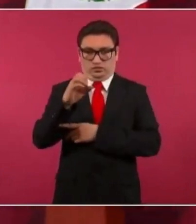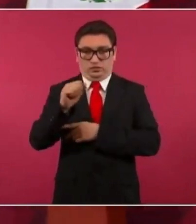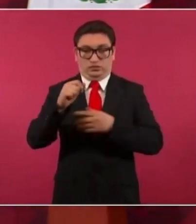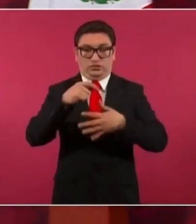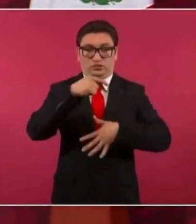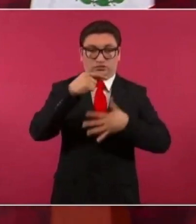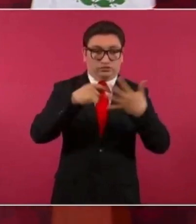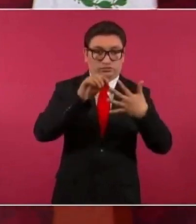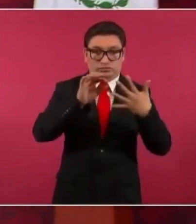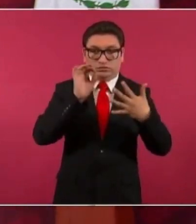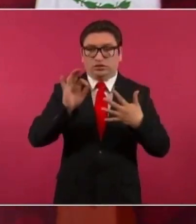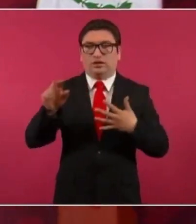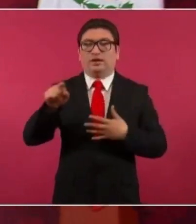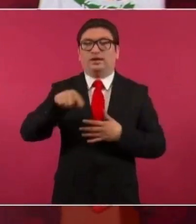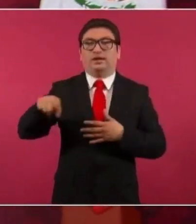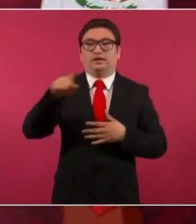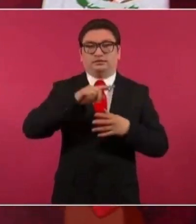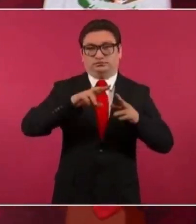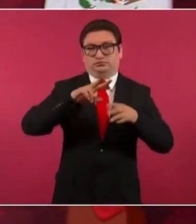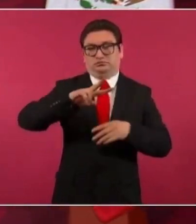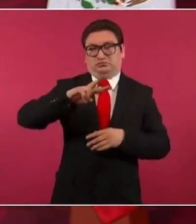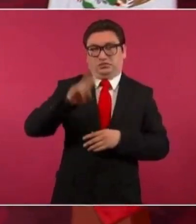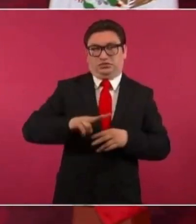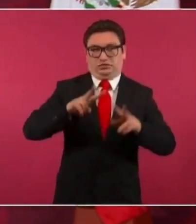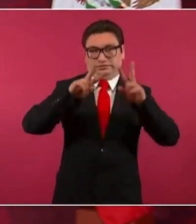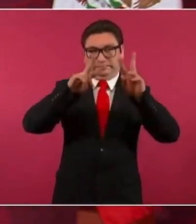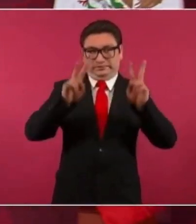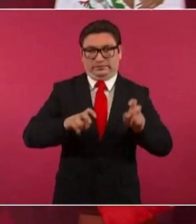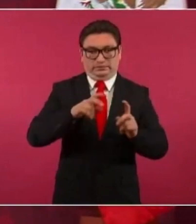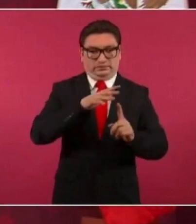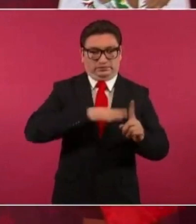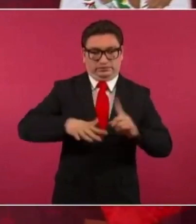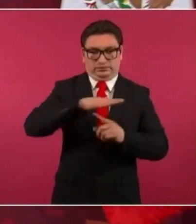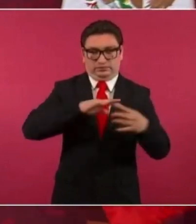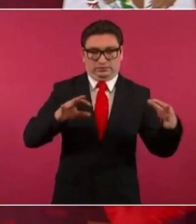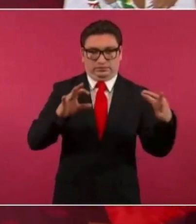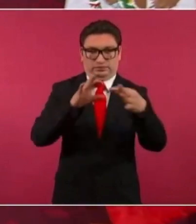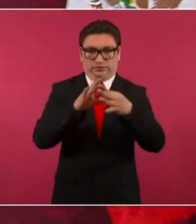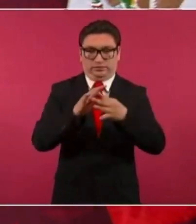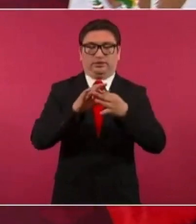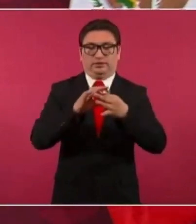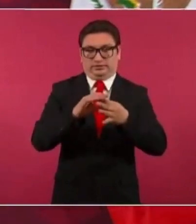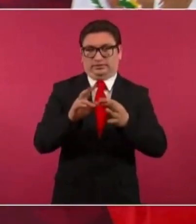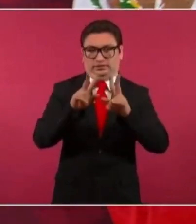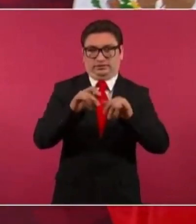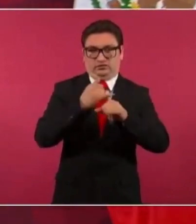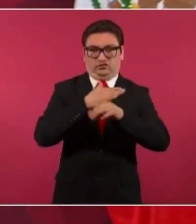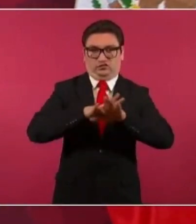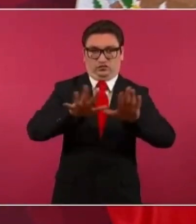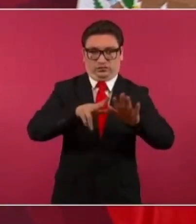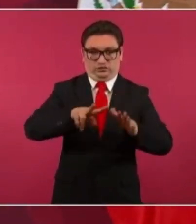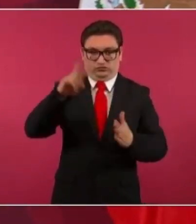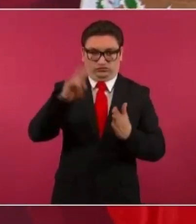a la nueva realidad los contenidos educativos, de inmediato,